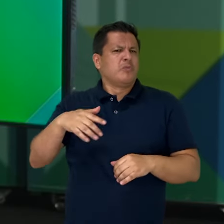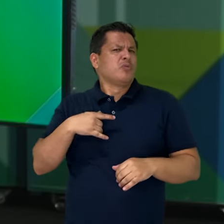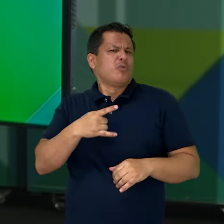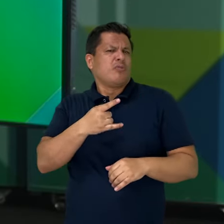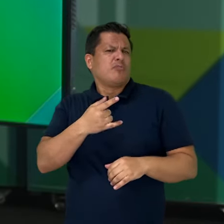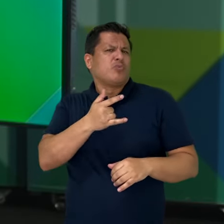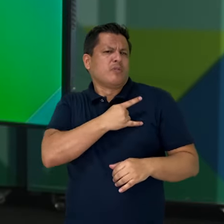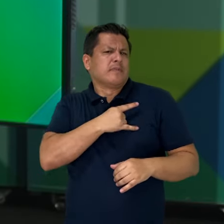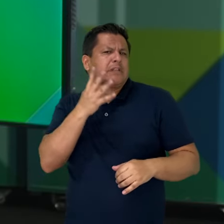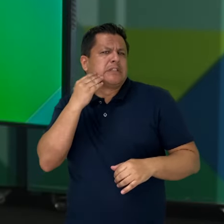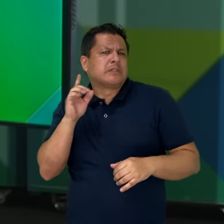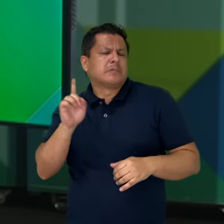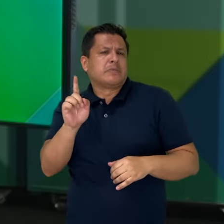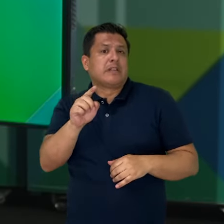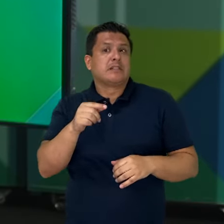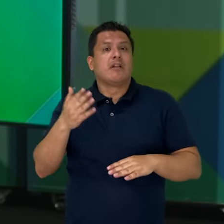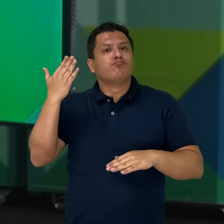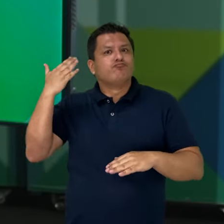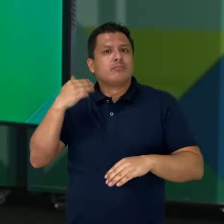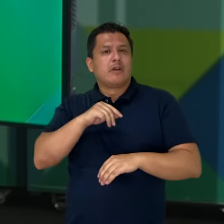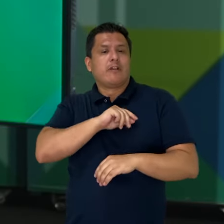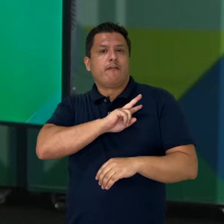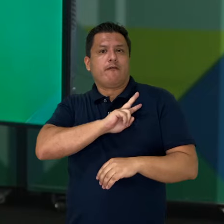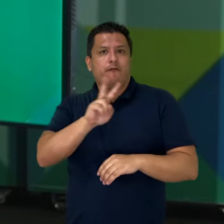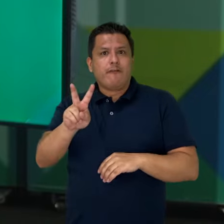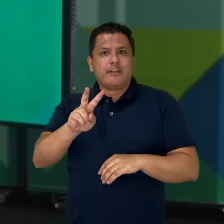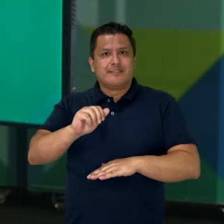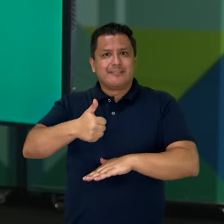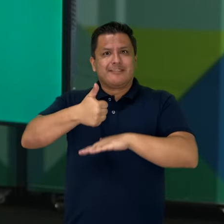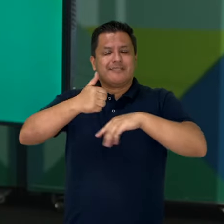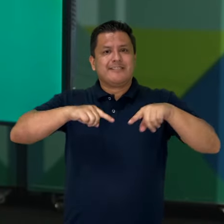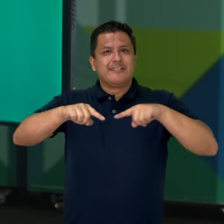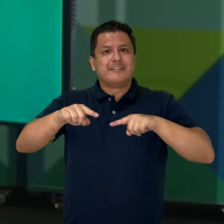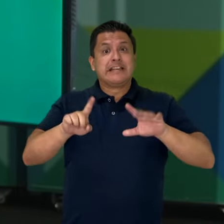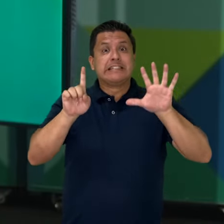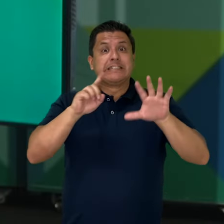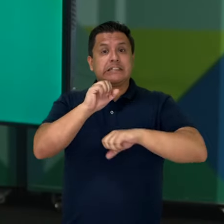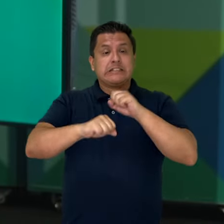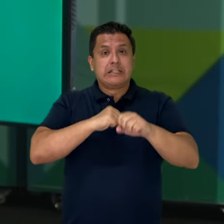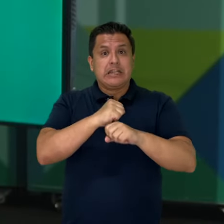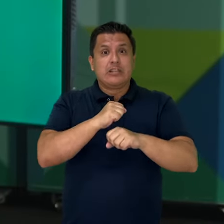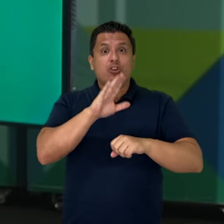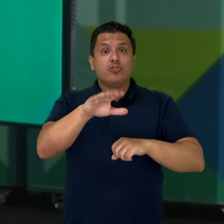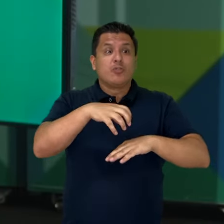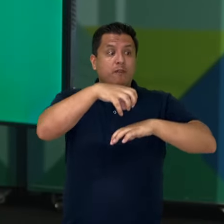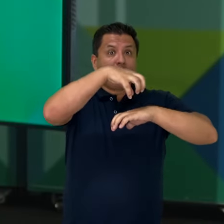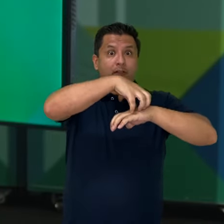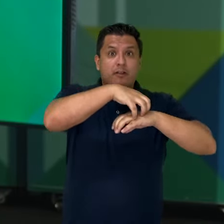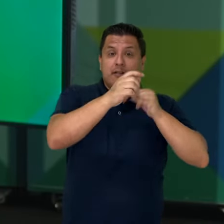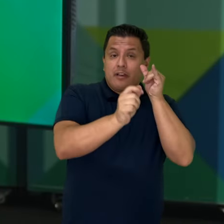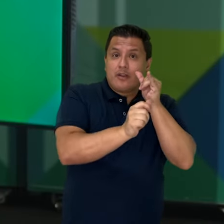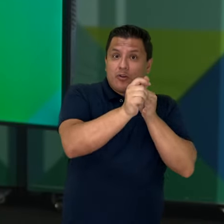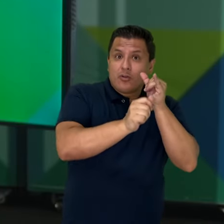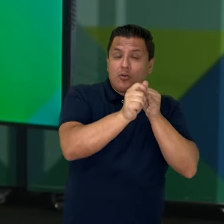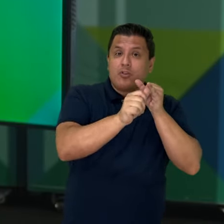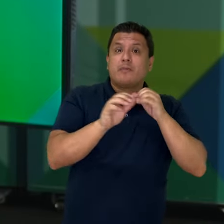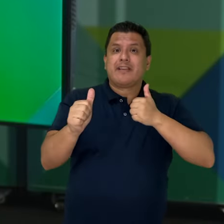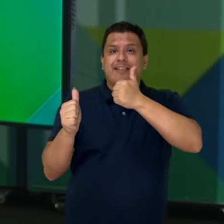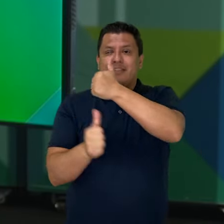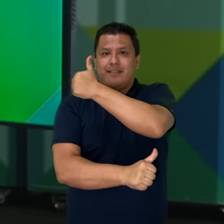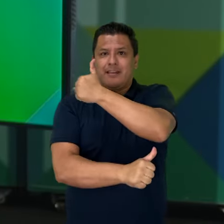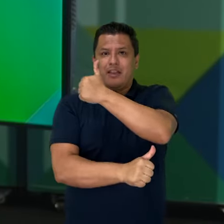la universidad la resumo como vicerrector administrativo en los últimos 6 años decano de la facultad de ciencias económicas en dos